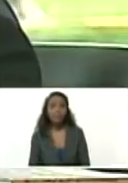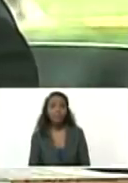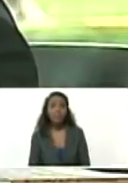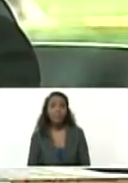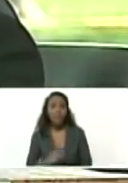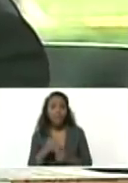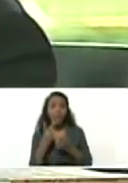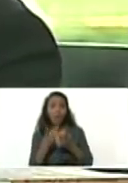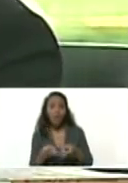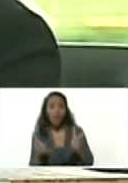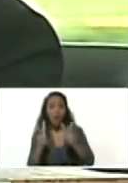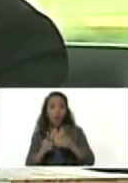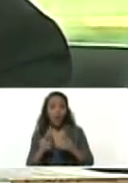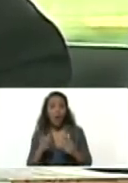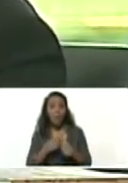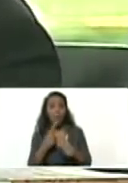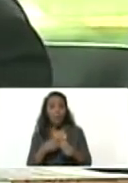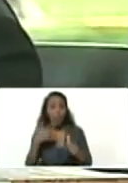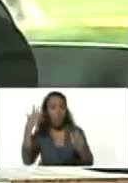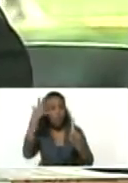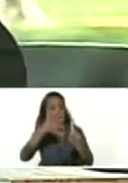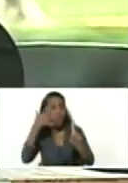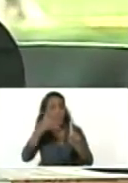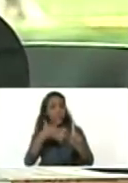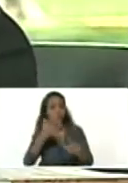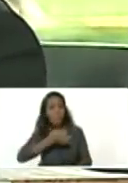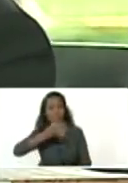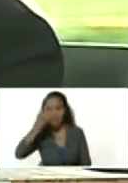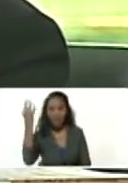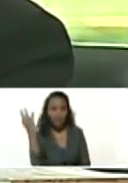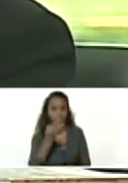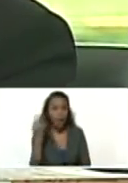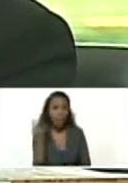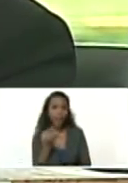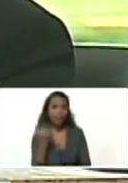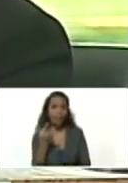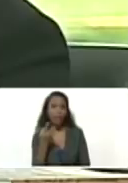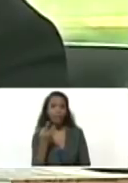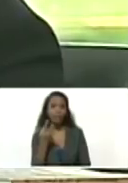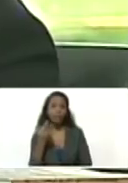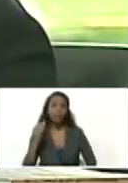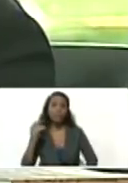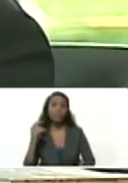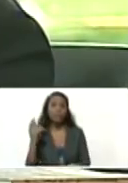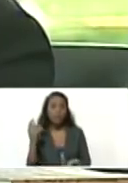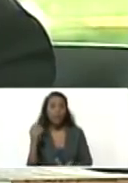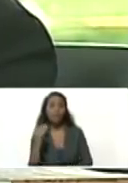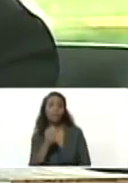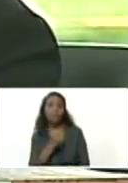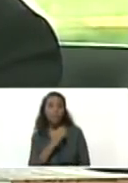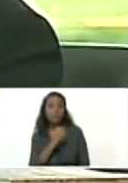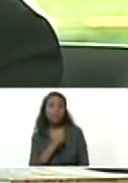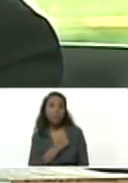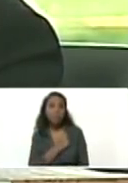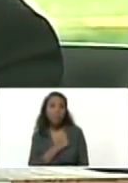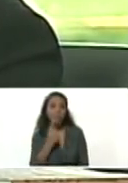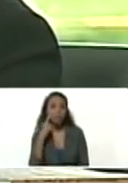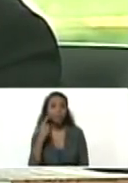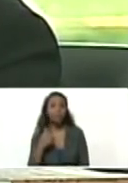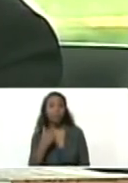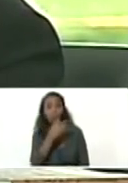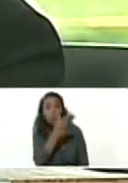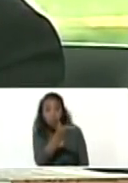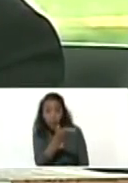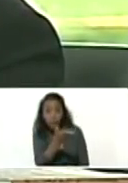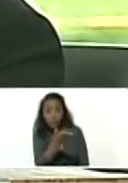y principios y una formación verdaderamente cristiana, así como usted mismo lo ha dicho. Entonces le hemos querido solicitar, presidente, que usted tome en